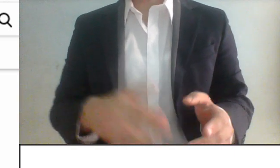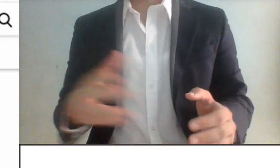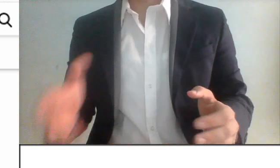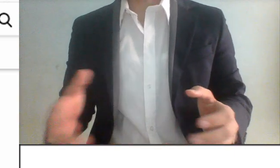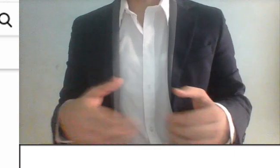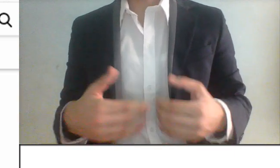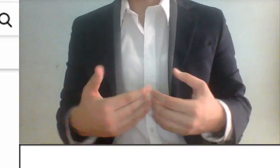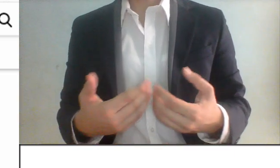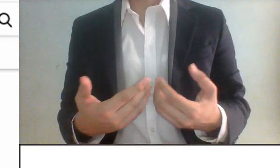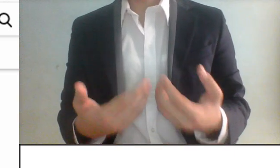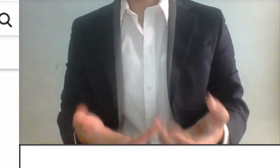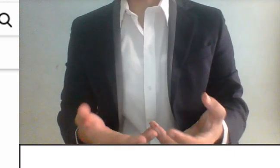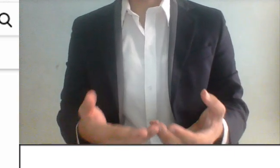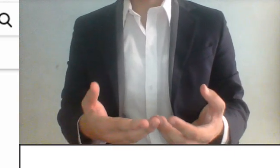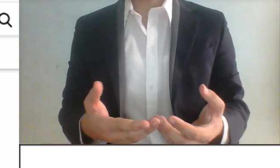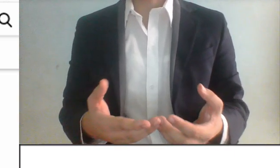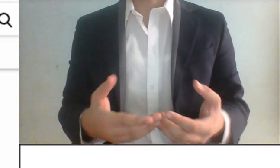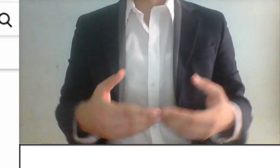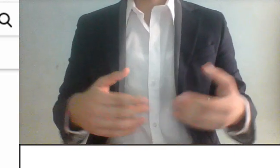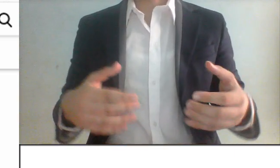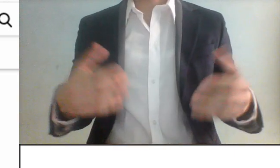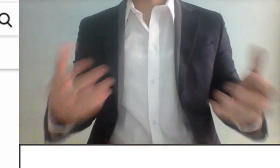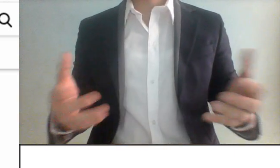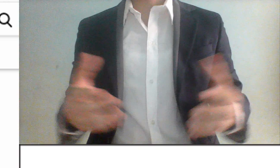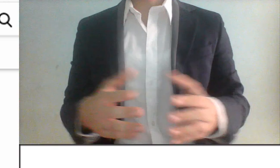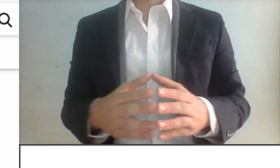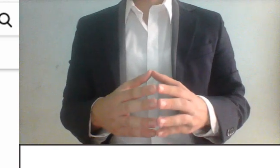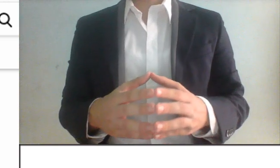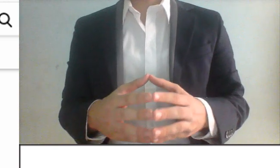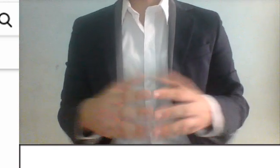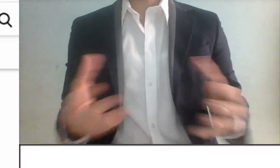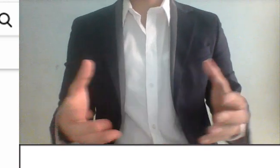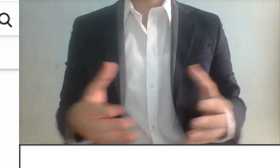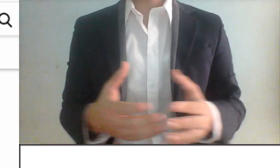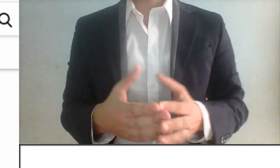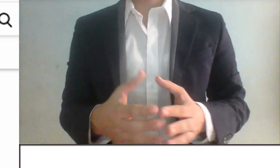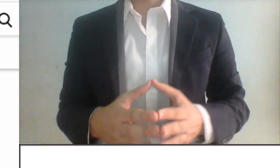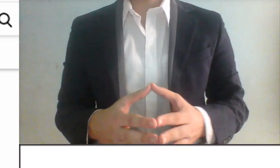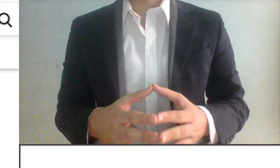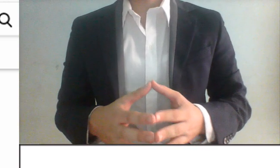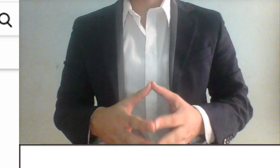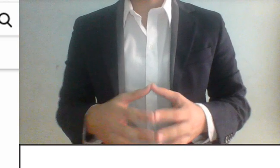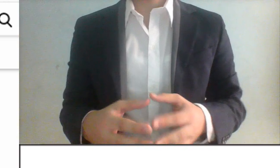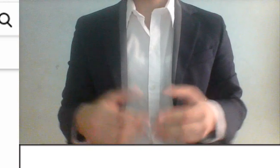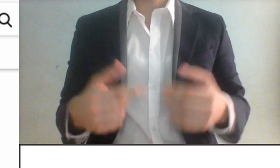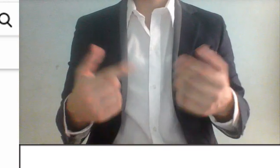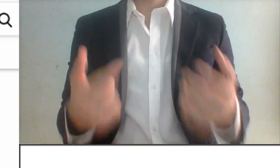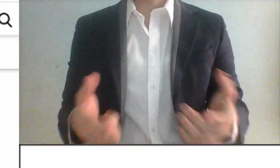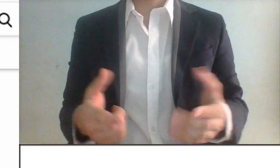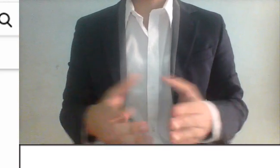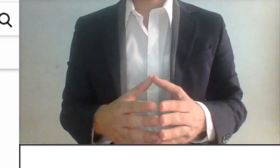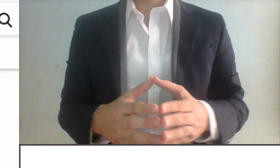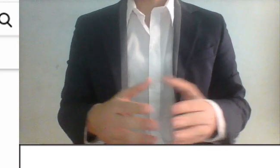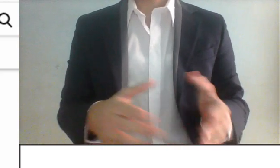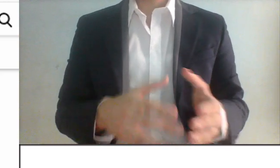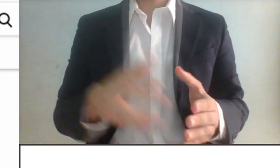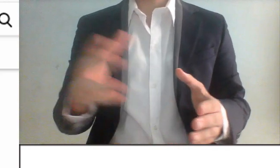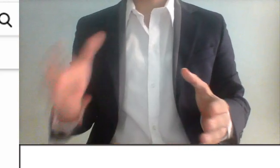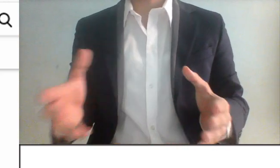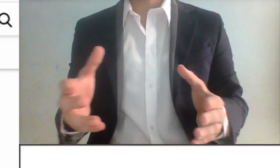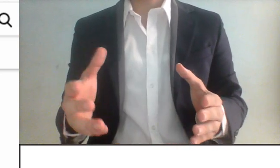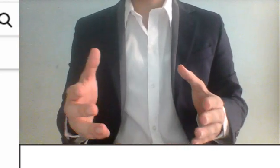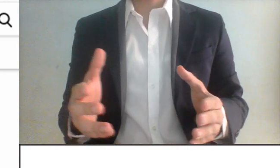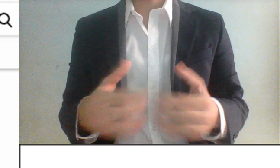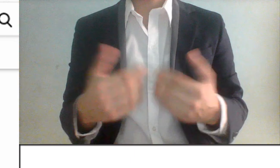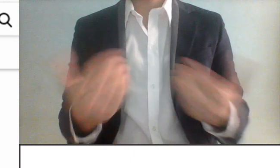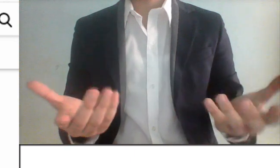el 24 agosto donde se va a mencionar esto lo que puedo decir es que señores no tenemos que dejar que esta persona salga de prisión porque si se